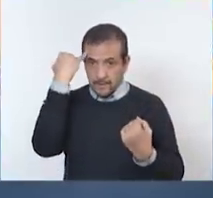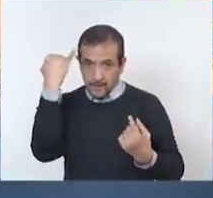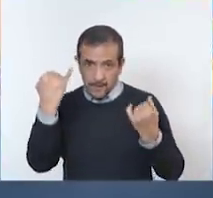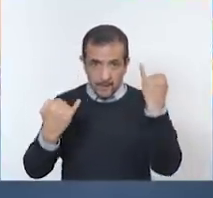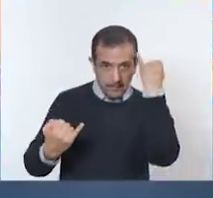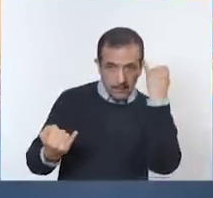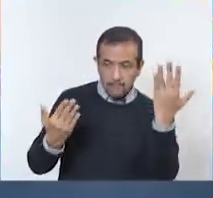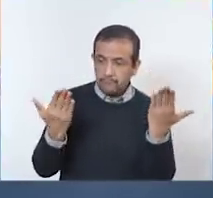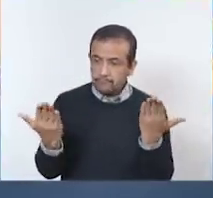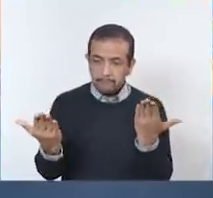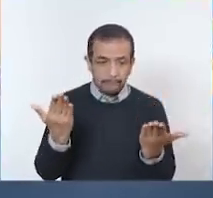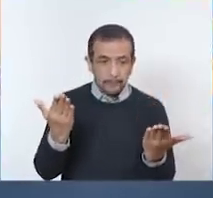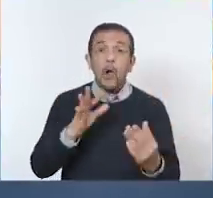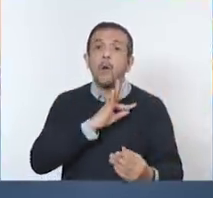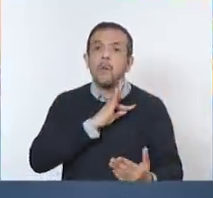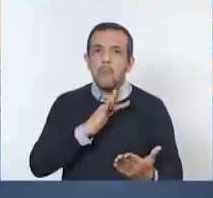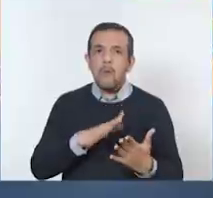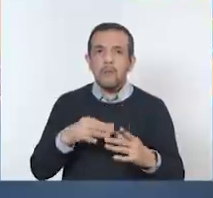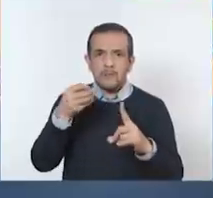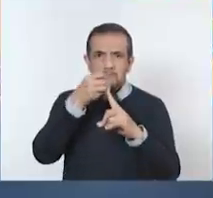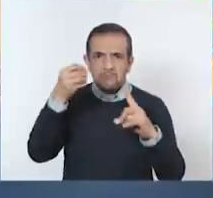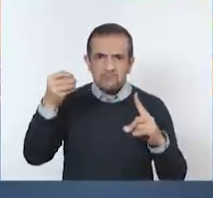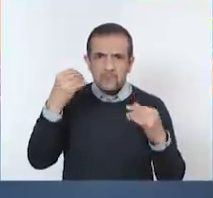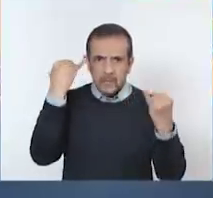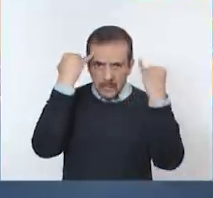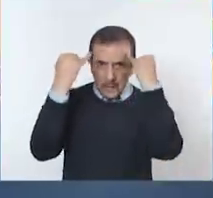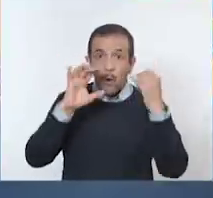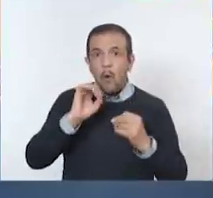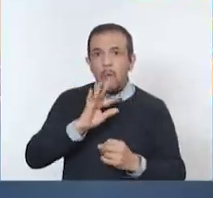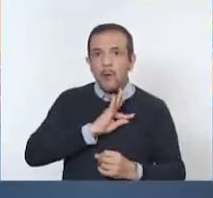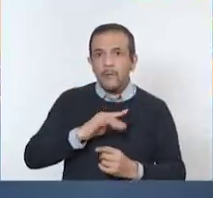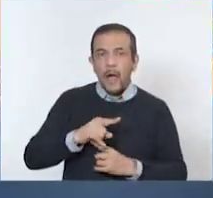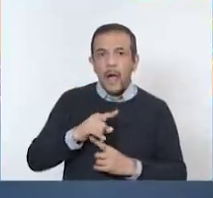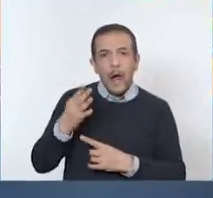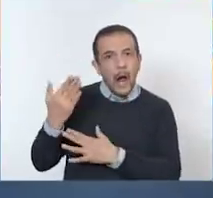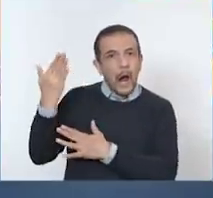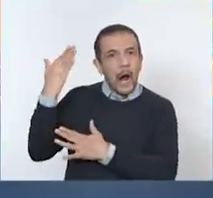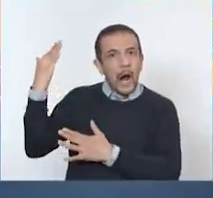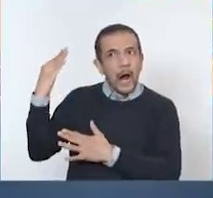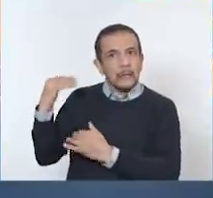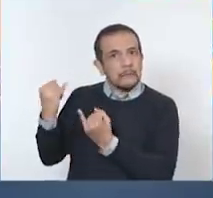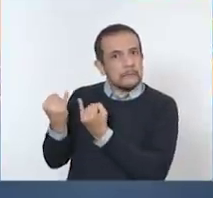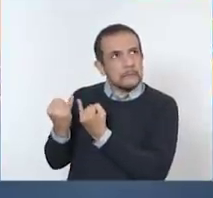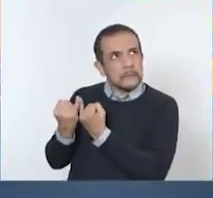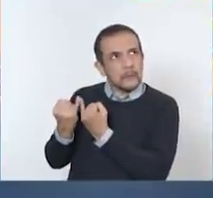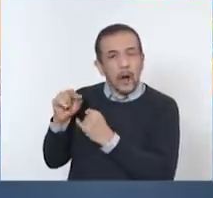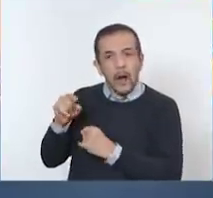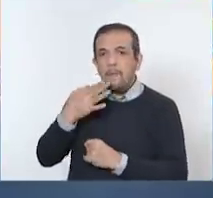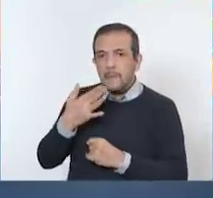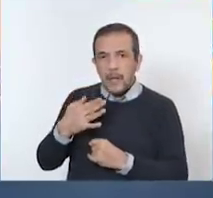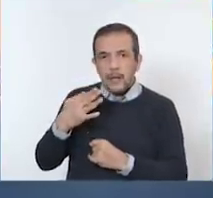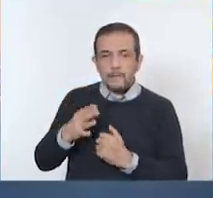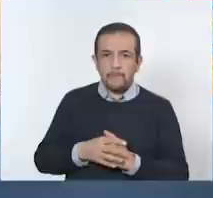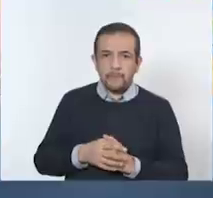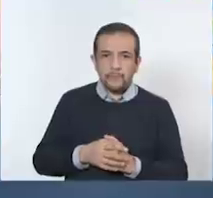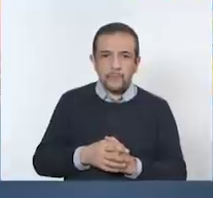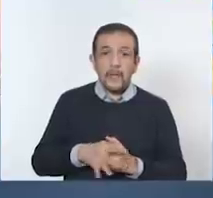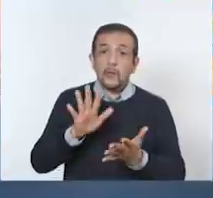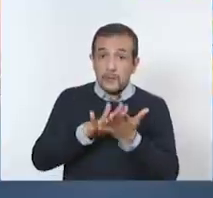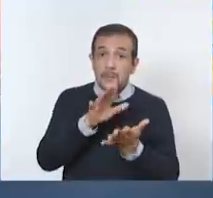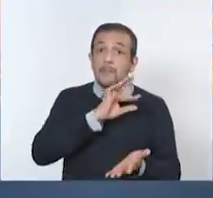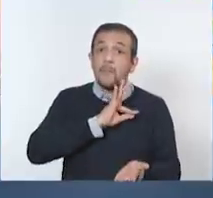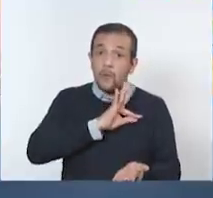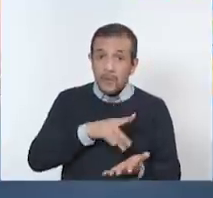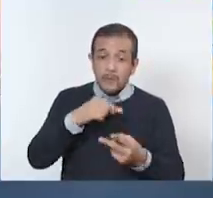ideas. Se pueden organizar las ideas. Se puede recordar alguna otra experiencia parecida y entonces discernir y tomar la